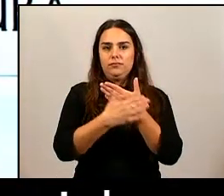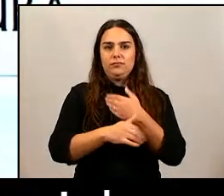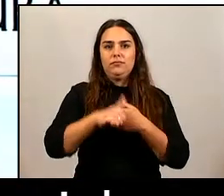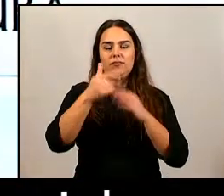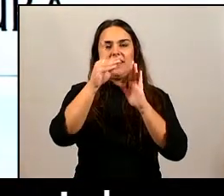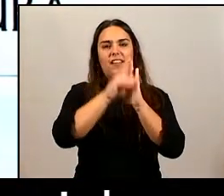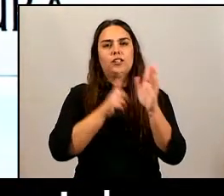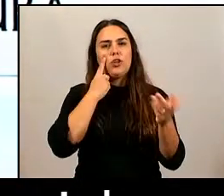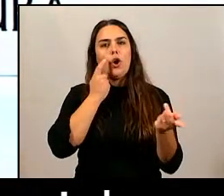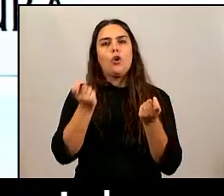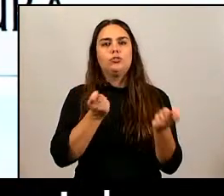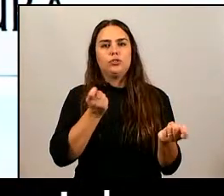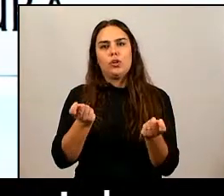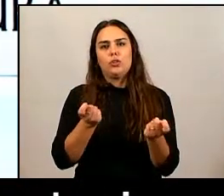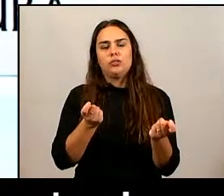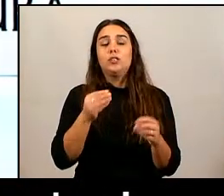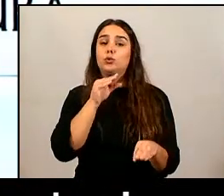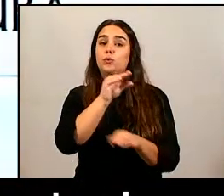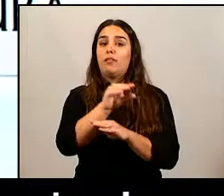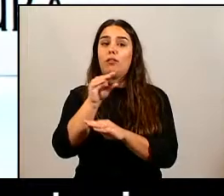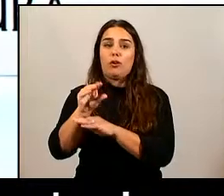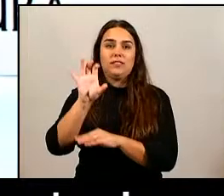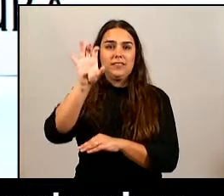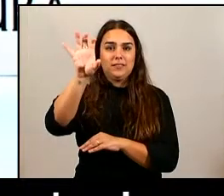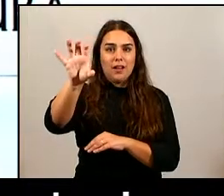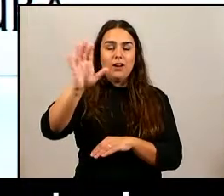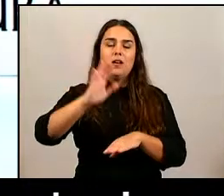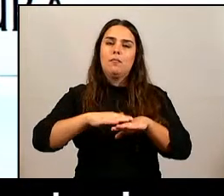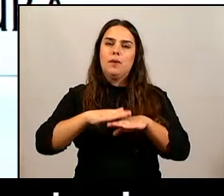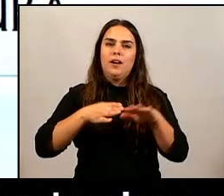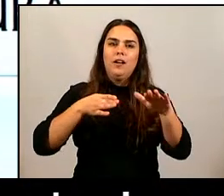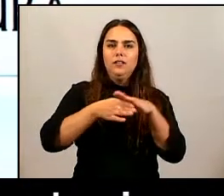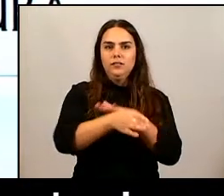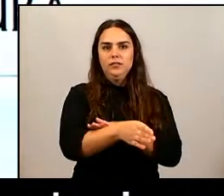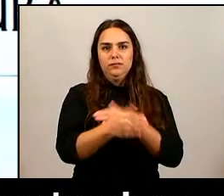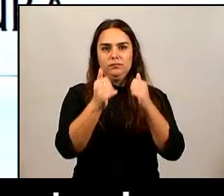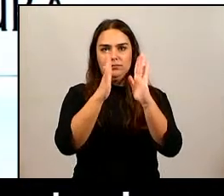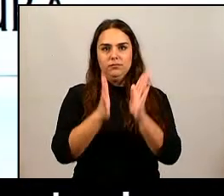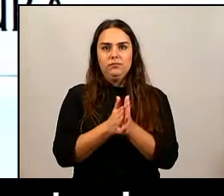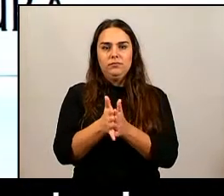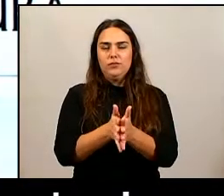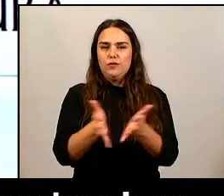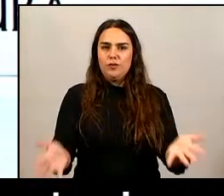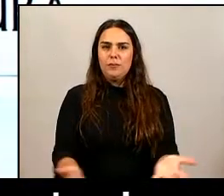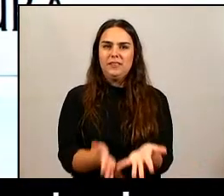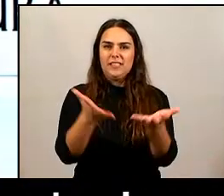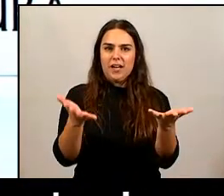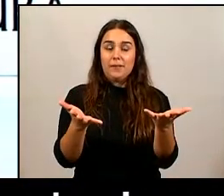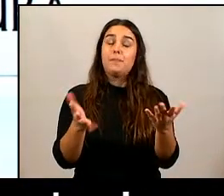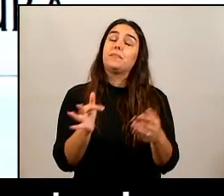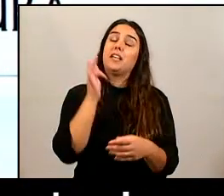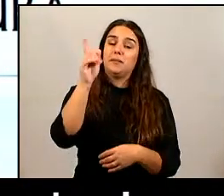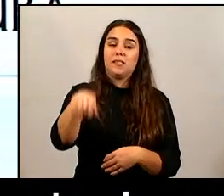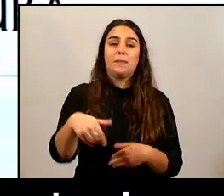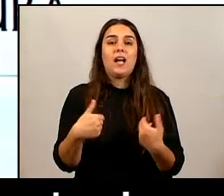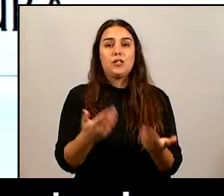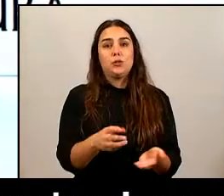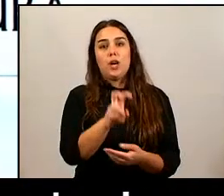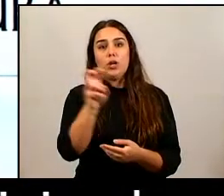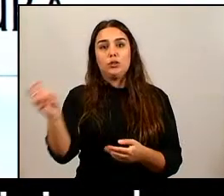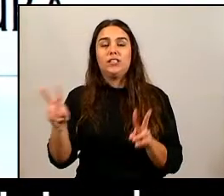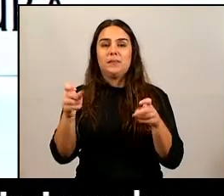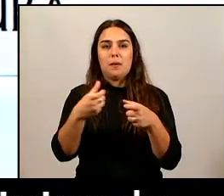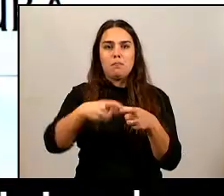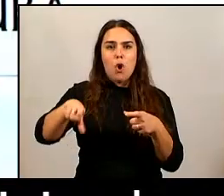que regula 4 subvenciones estatales para fomentar el acceso a la vivienda de Extremadura, además de las ayudas del bono